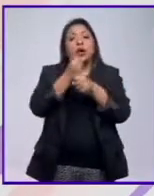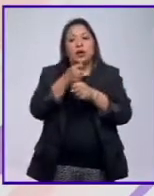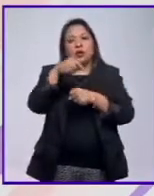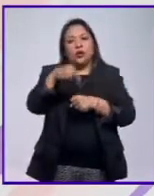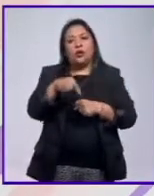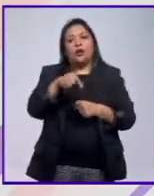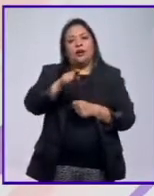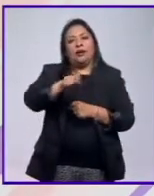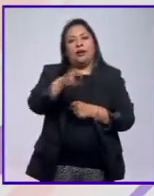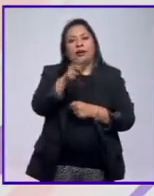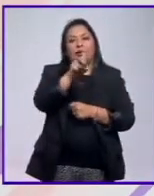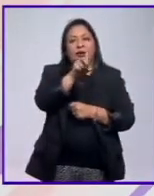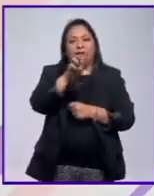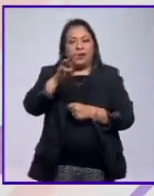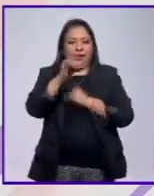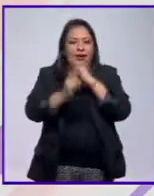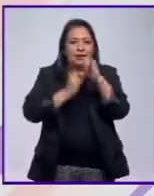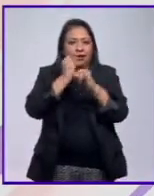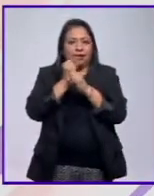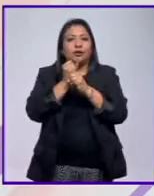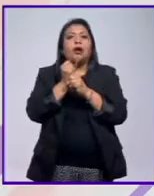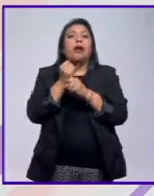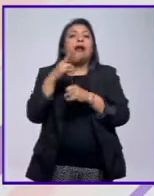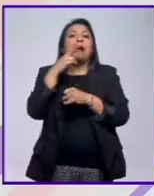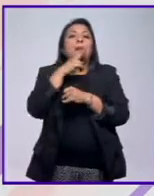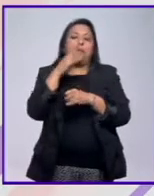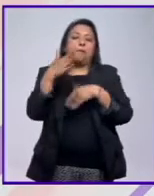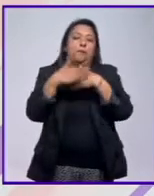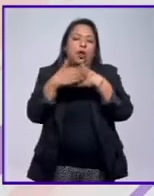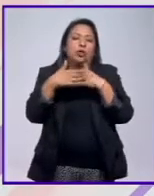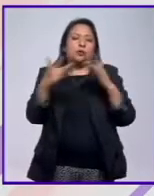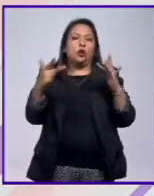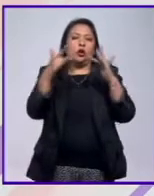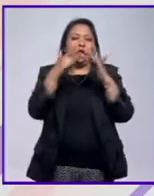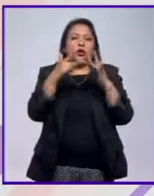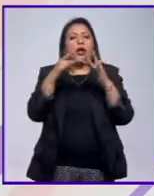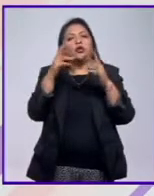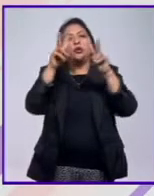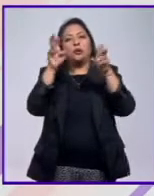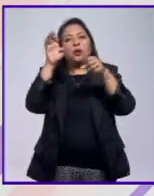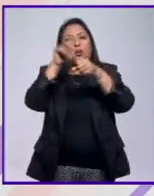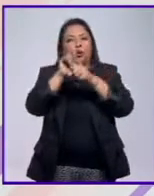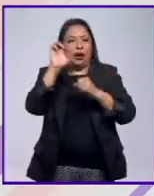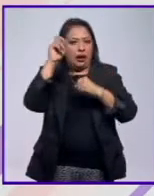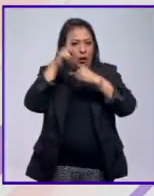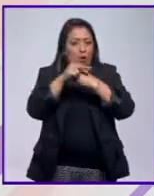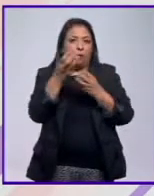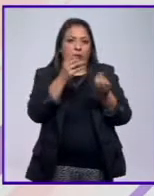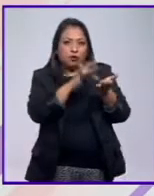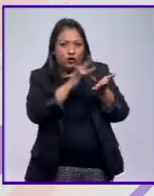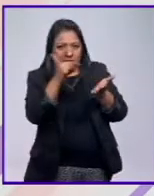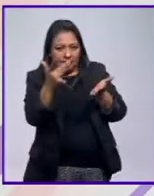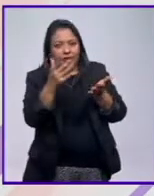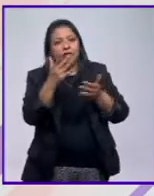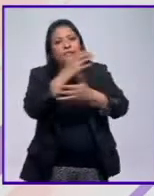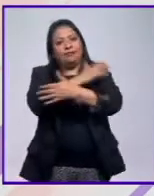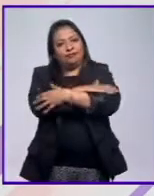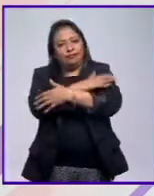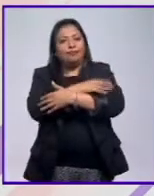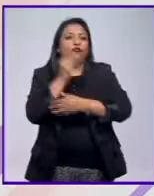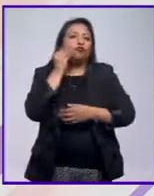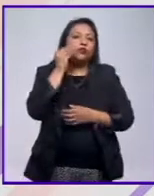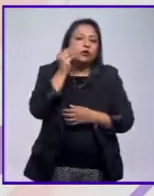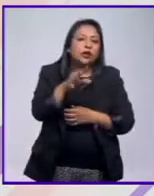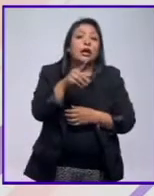Desde el canal internacional EW Deutsche Welle, volvemos pronto con más temas culturales europeos. Muchísimas gracias, María Luz. Un fuerte abrazo, un gran